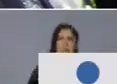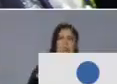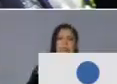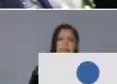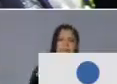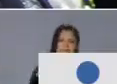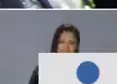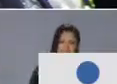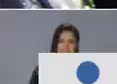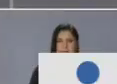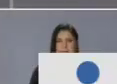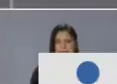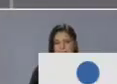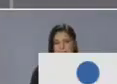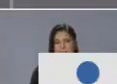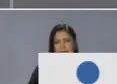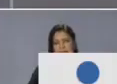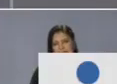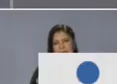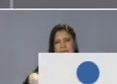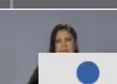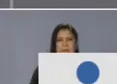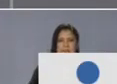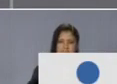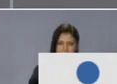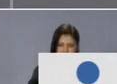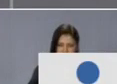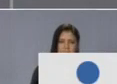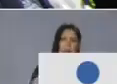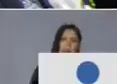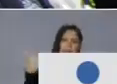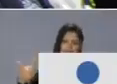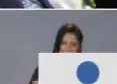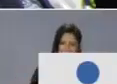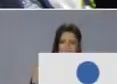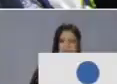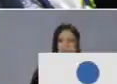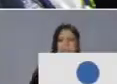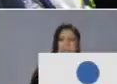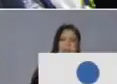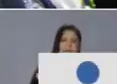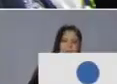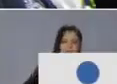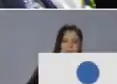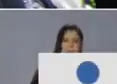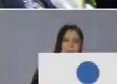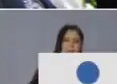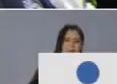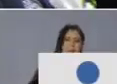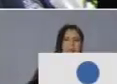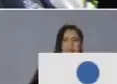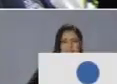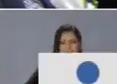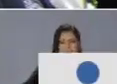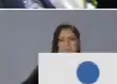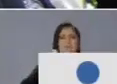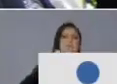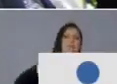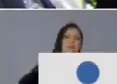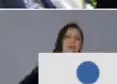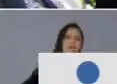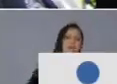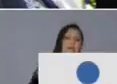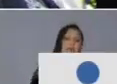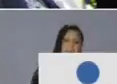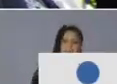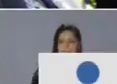Regina, por su cariño, por su alegría, la que me contagian todos los días, por comprender el tiempo que les